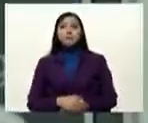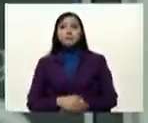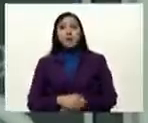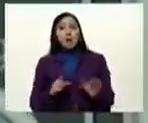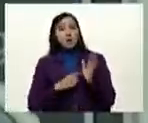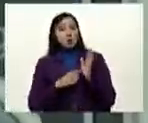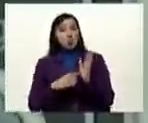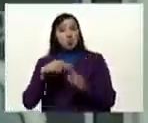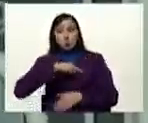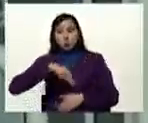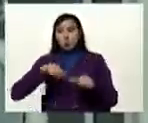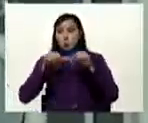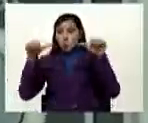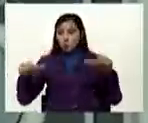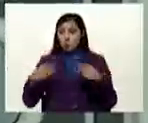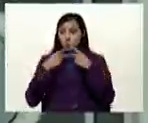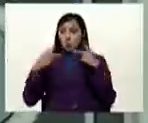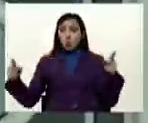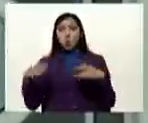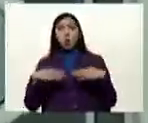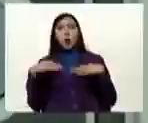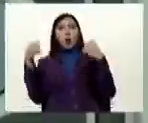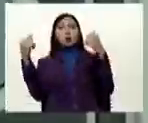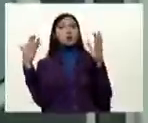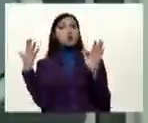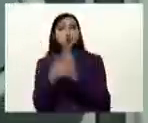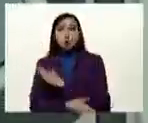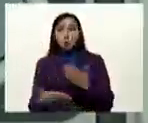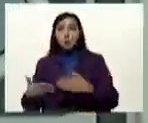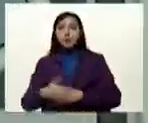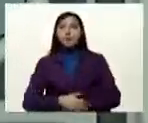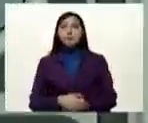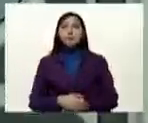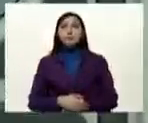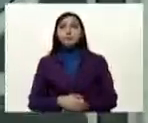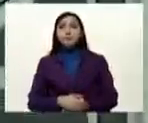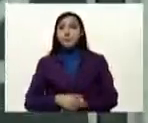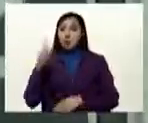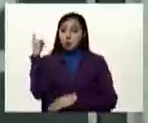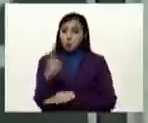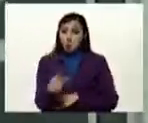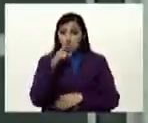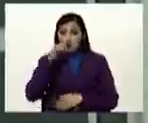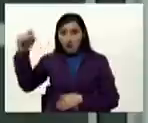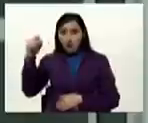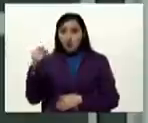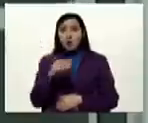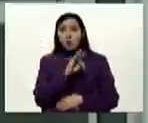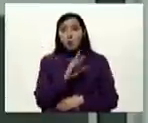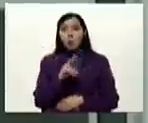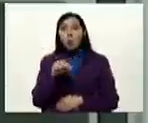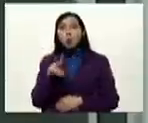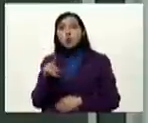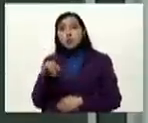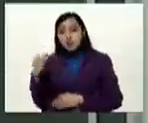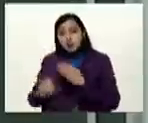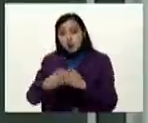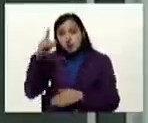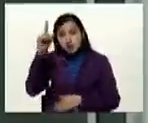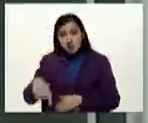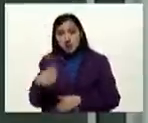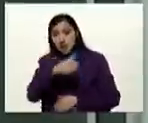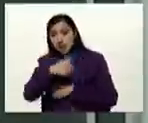demostrado que somos un sistema público de salud a través, siguiendo sus instrucciones, a través del FUNDE, a través de la